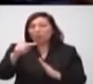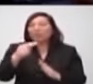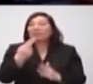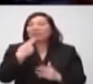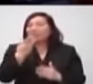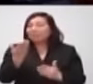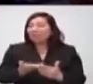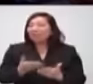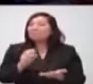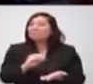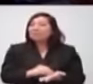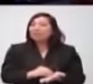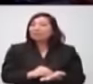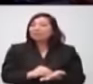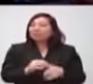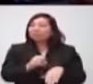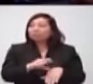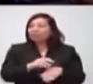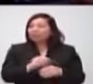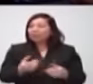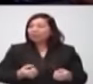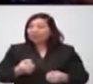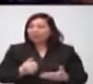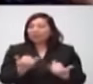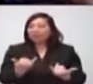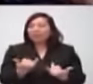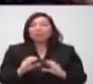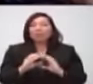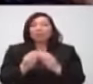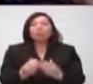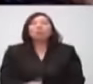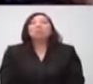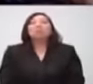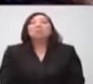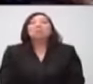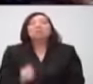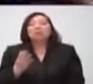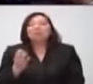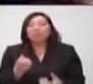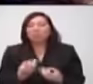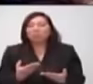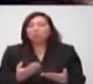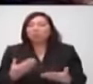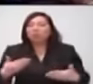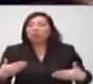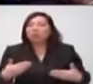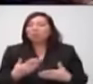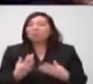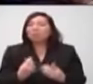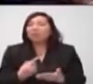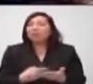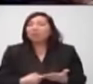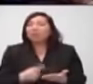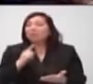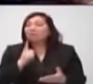y se le ha dado mayor capacidad de circulación a este sector, que demanda muchísimo flujo vehicular porque es